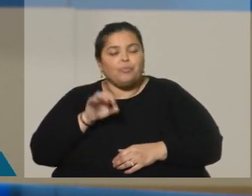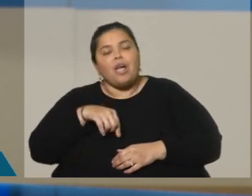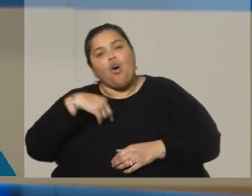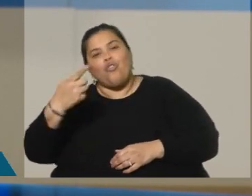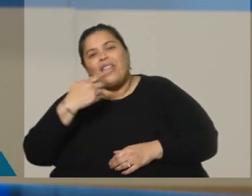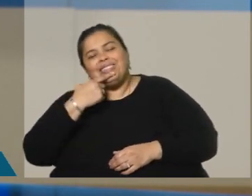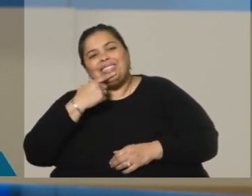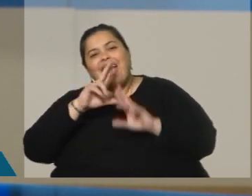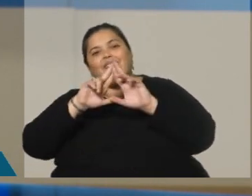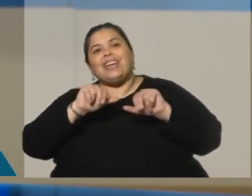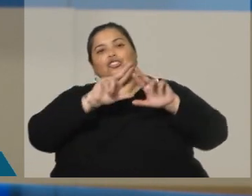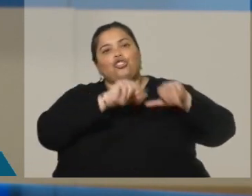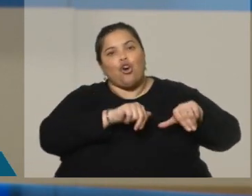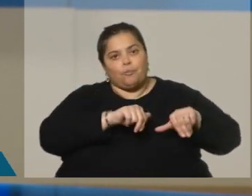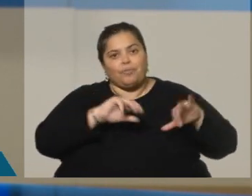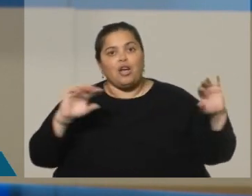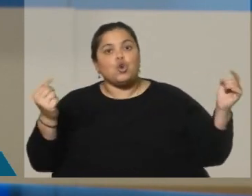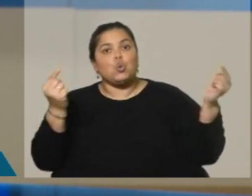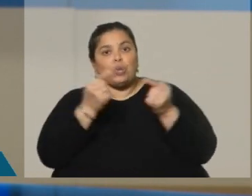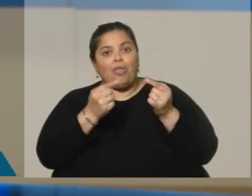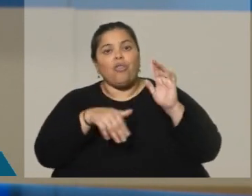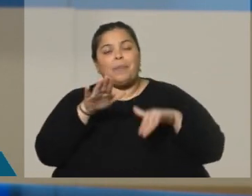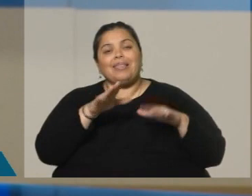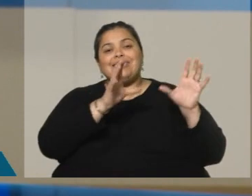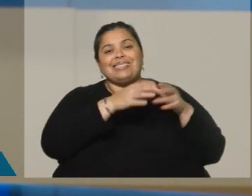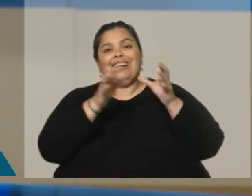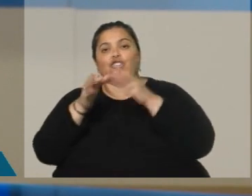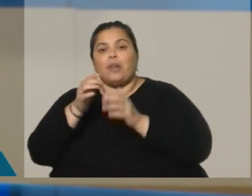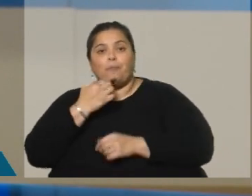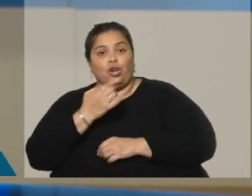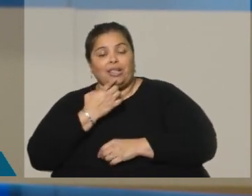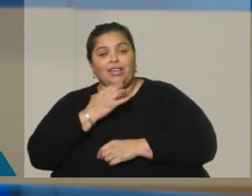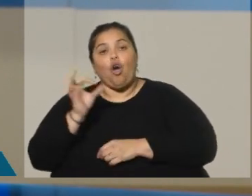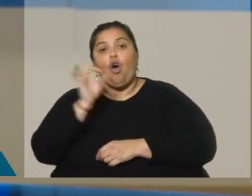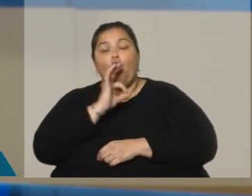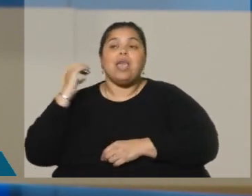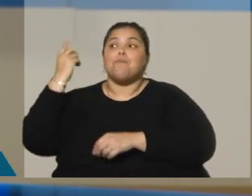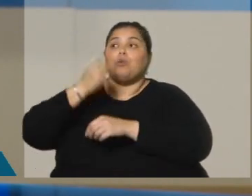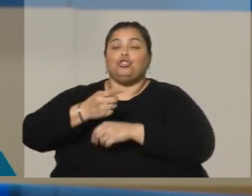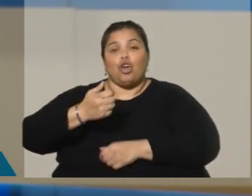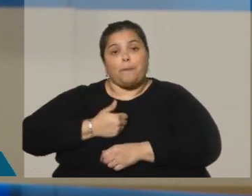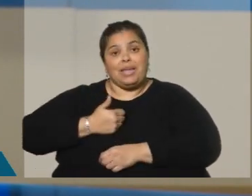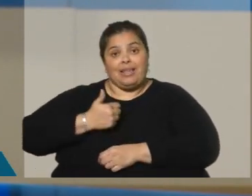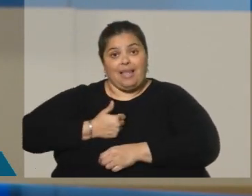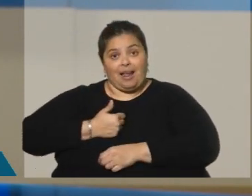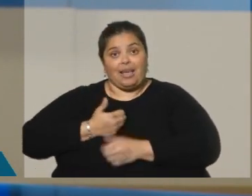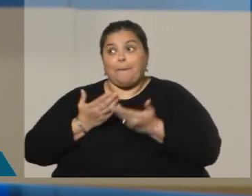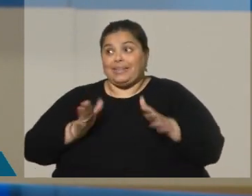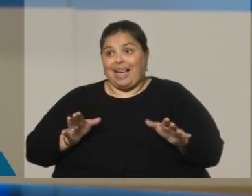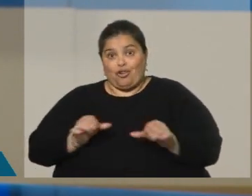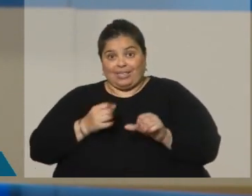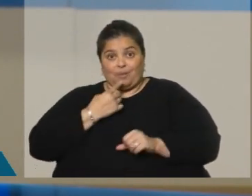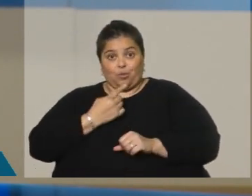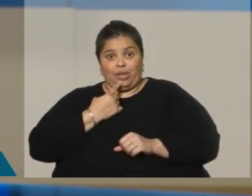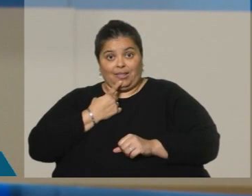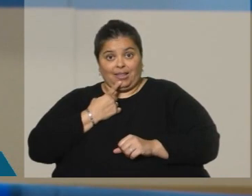cruzados vetos cruzados entre los sectores políticos o imposiciones de los militares que empezaron a hacer política y también